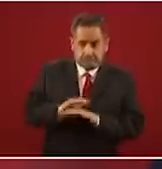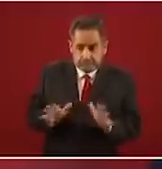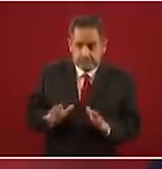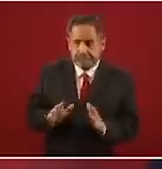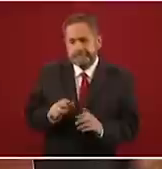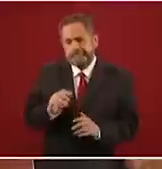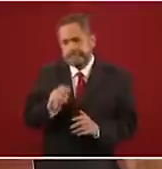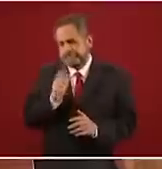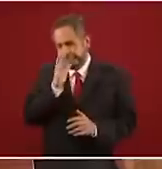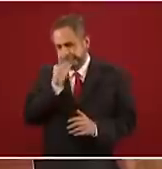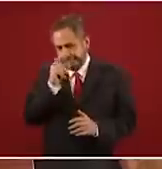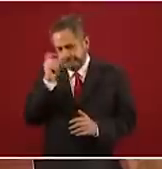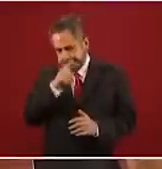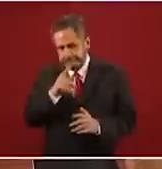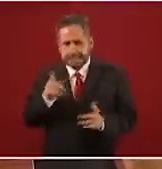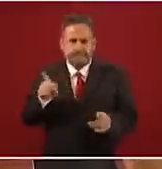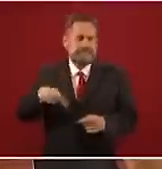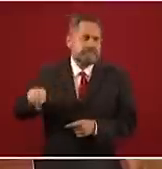porque sabemos